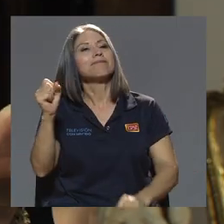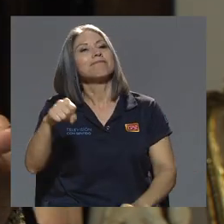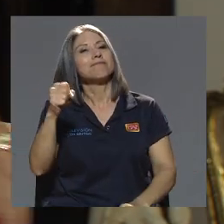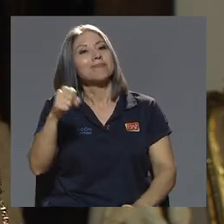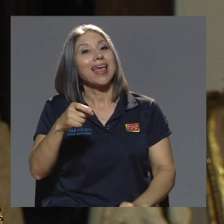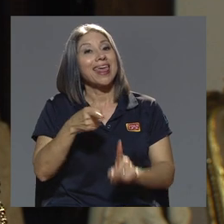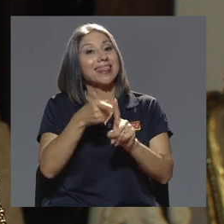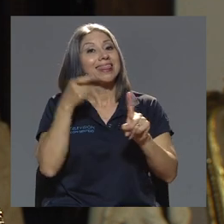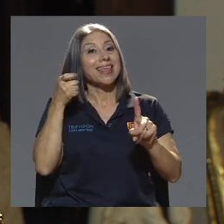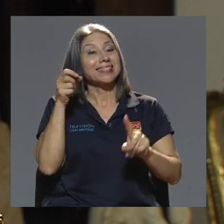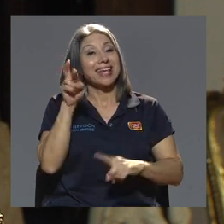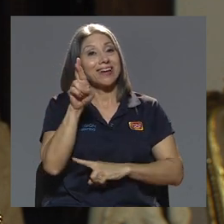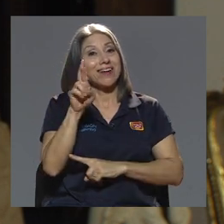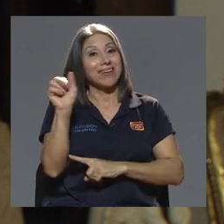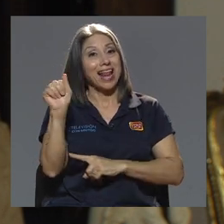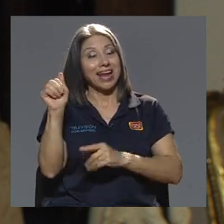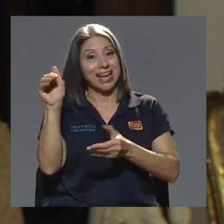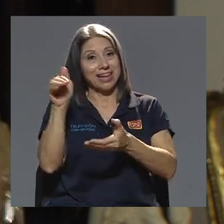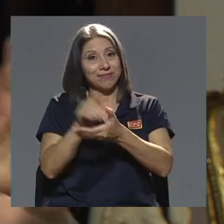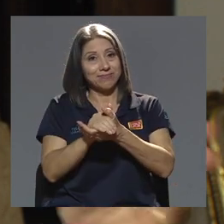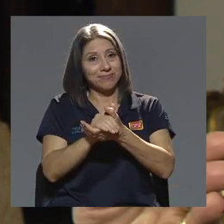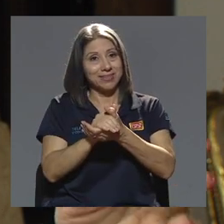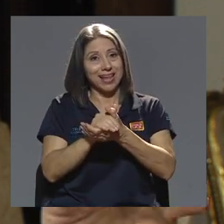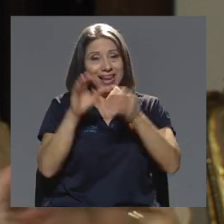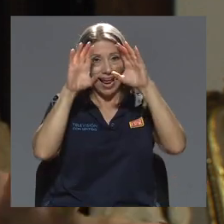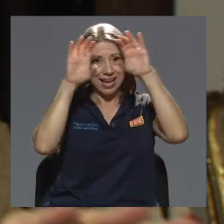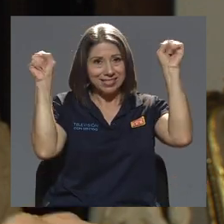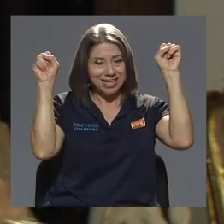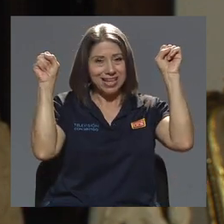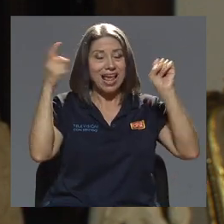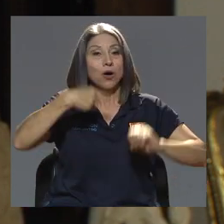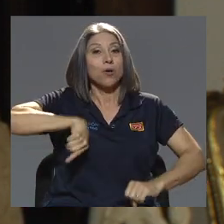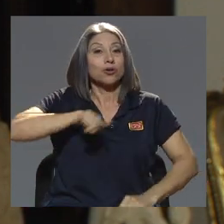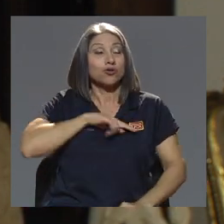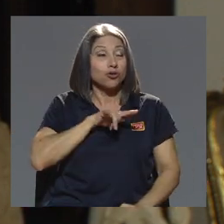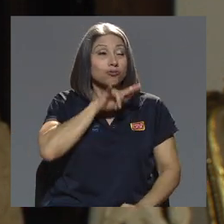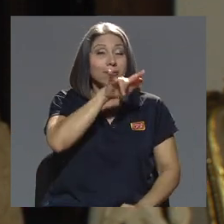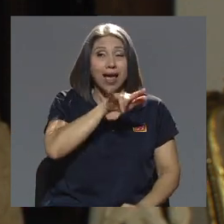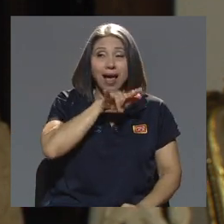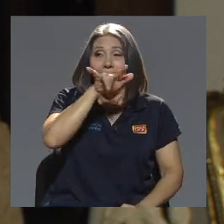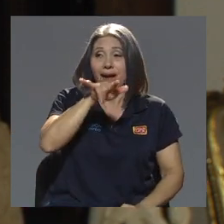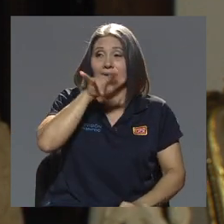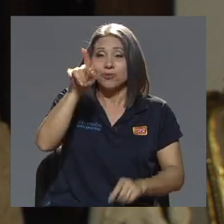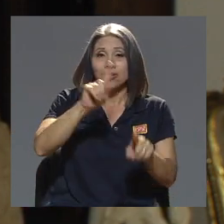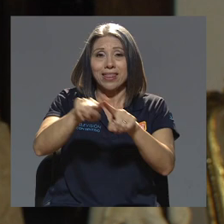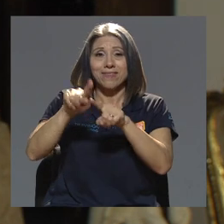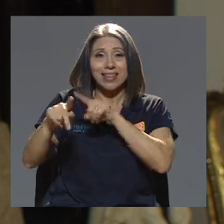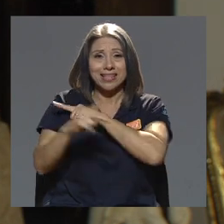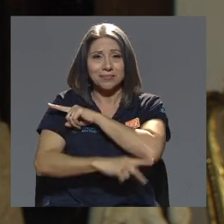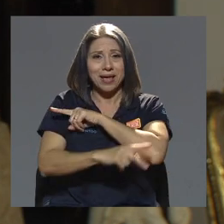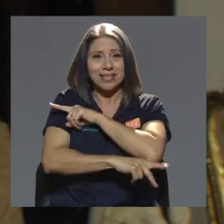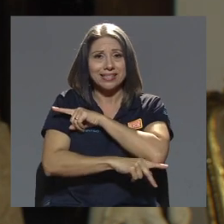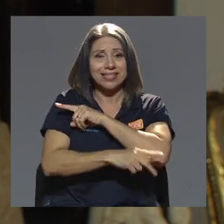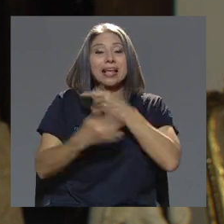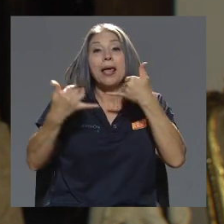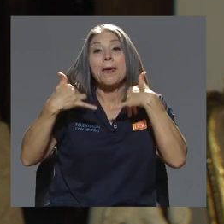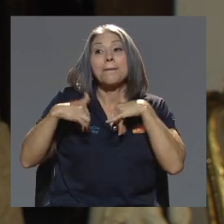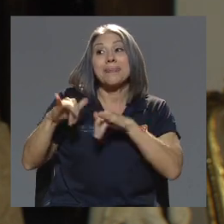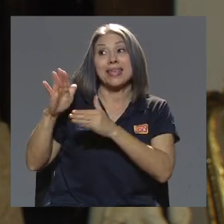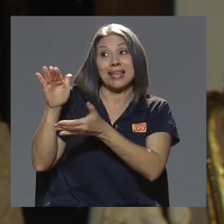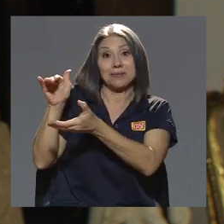estuvo en la Cancillería, cuando viajábamos a diferentes países, mientras él iba a las cosas